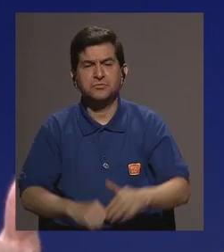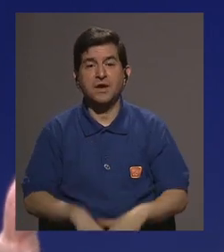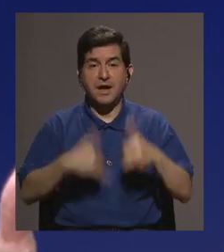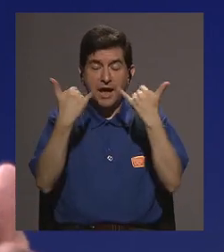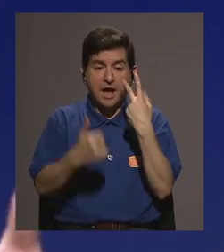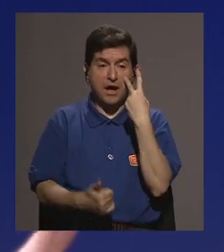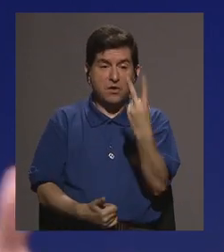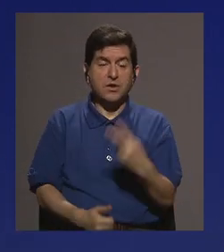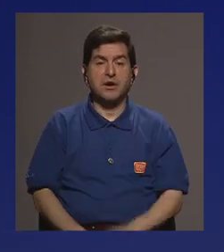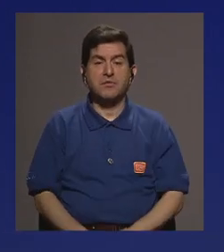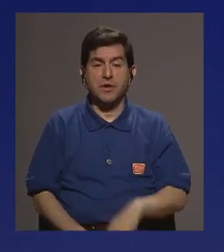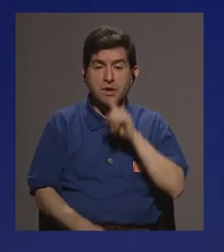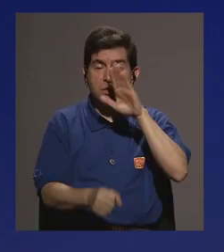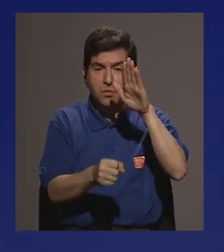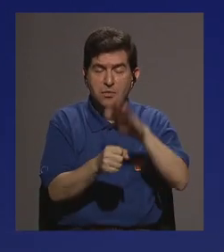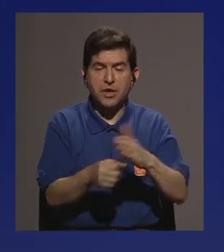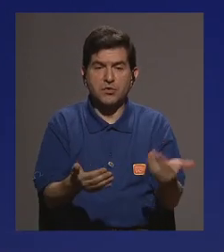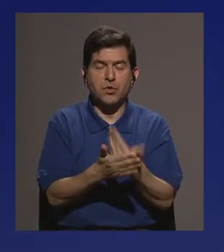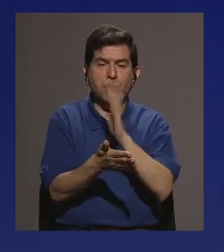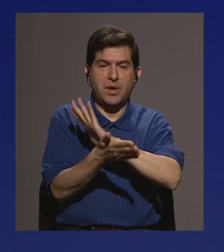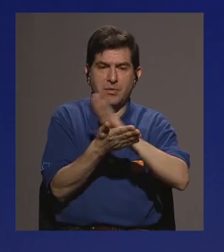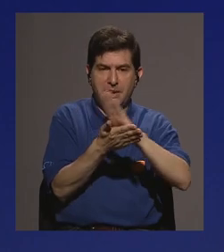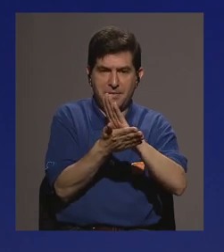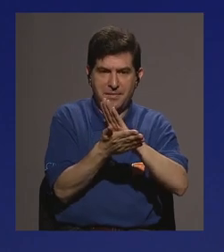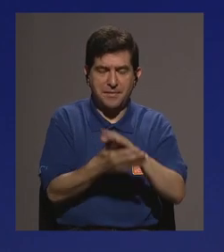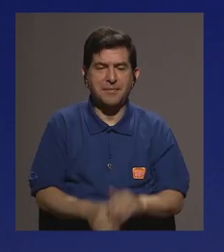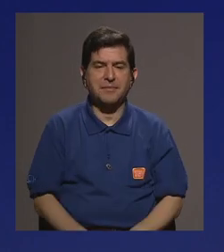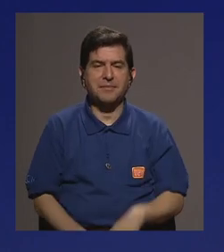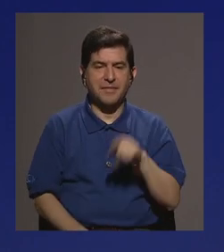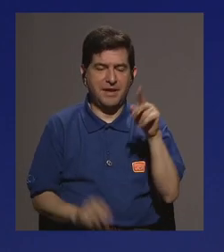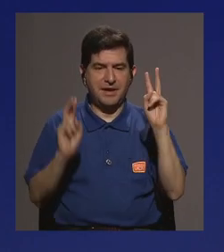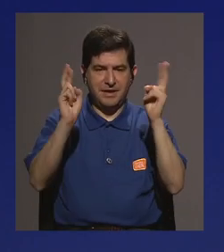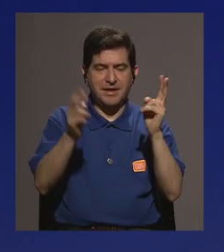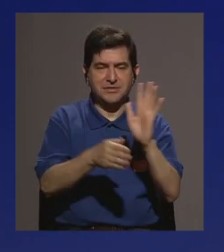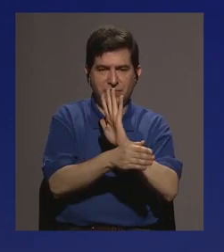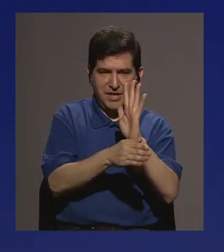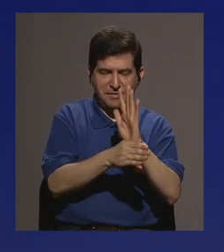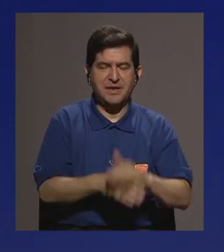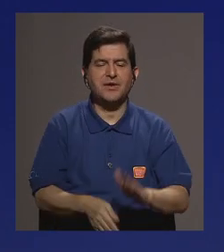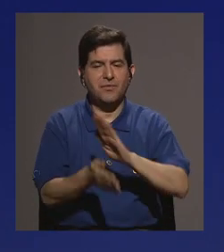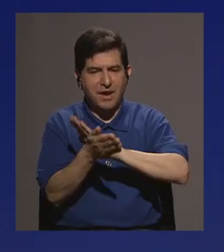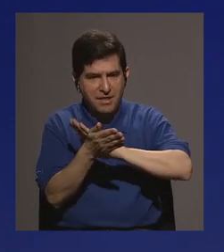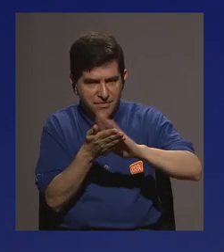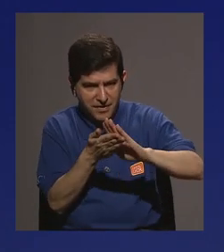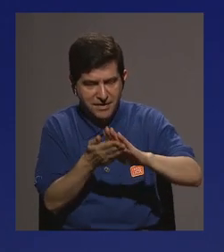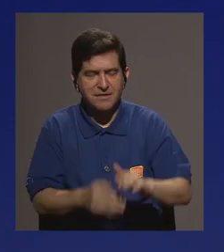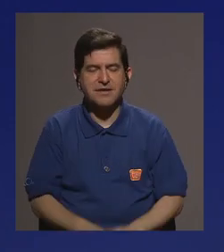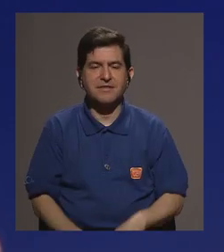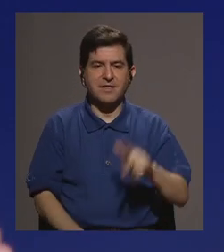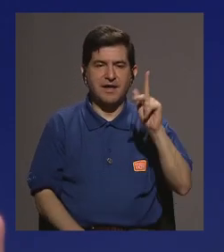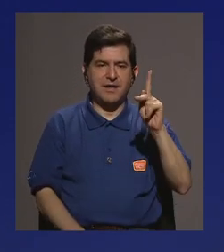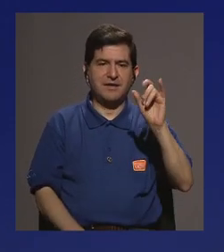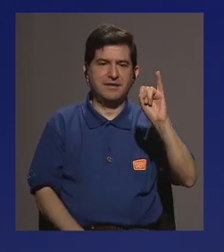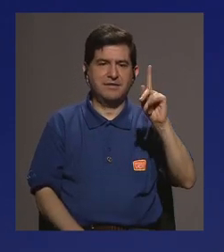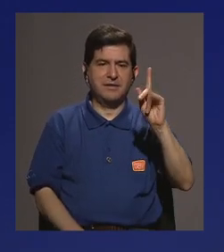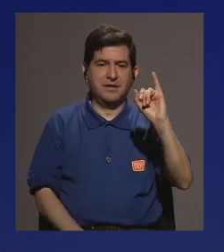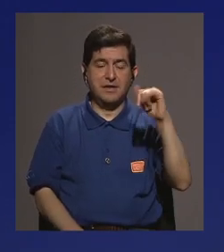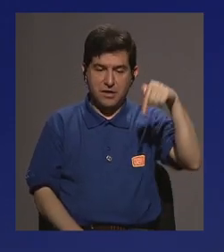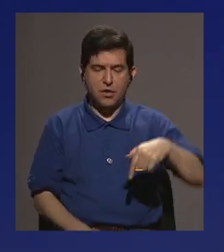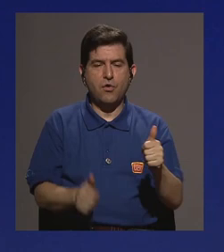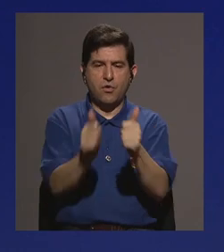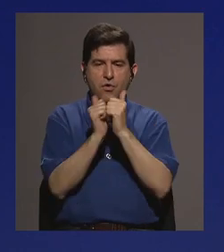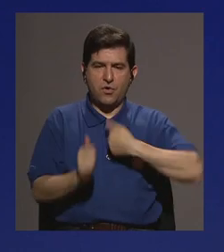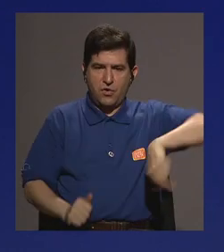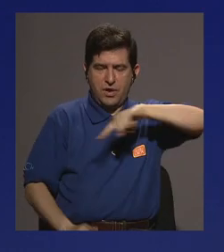que ahora se ve culminada con una nueva película dignidad en donde la protagonista que también nos